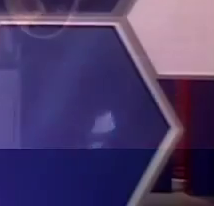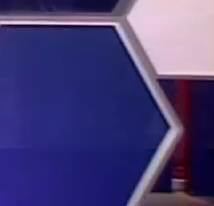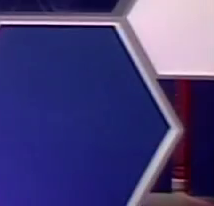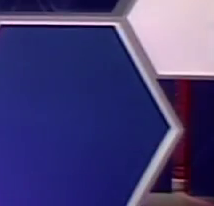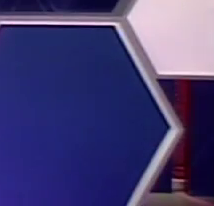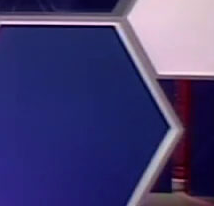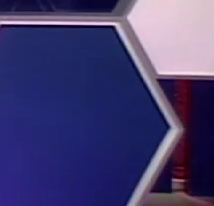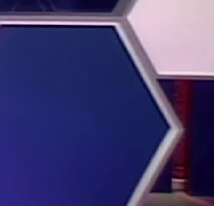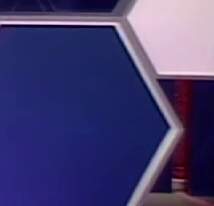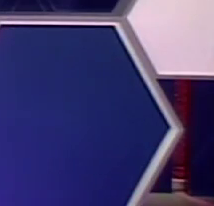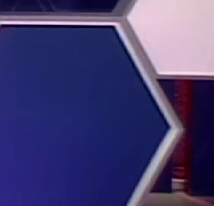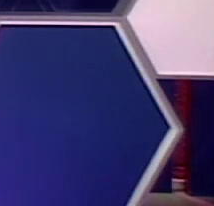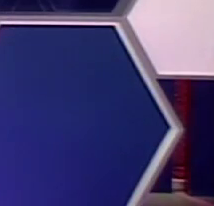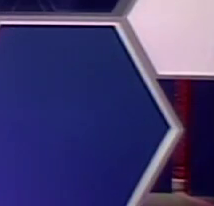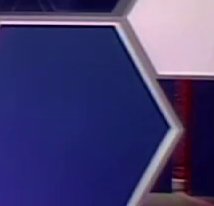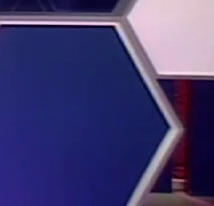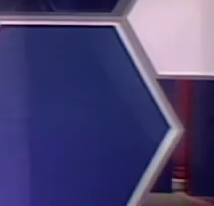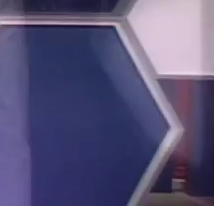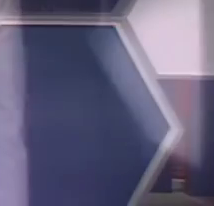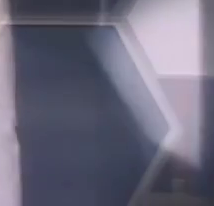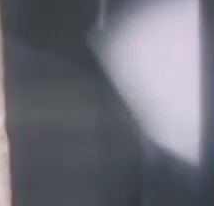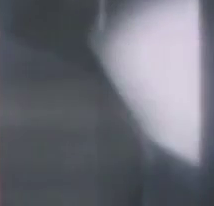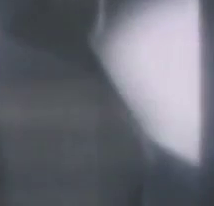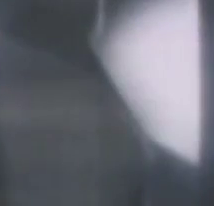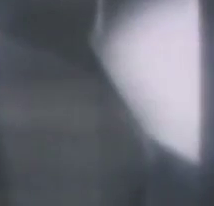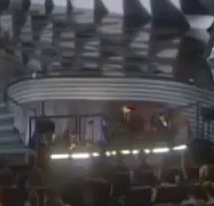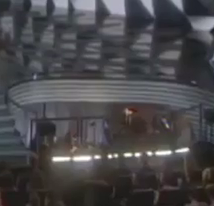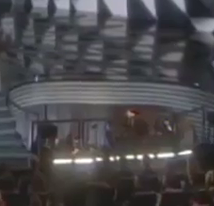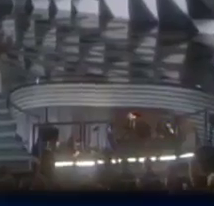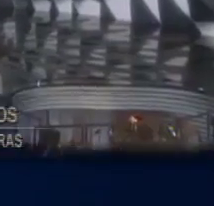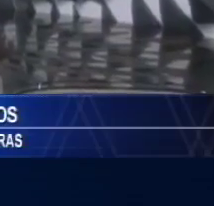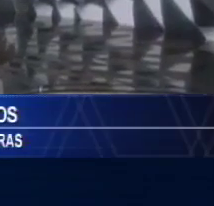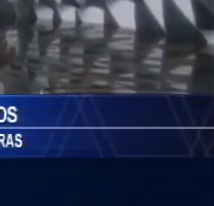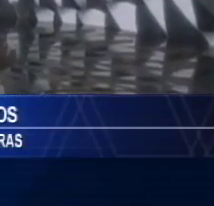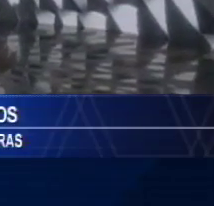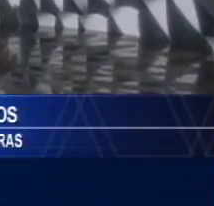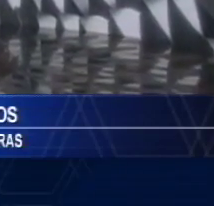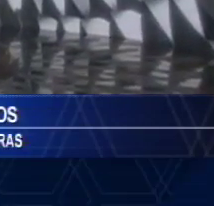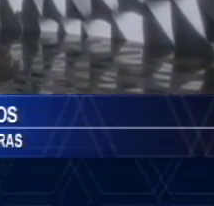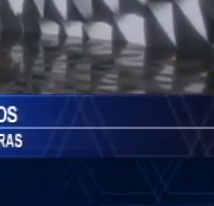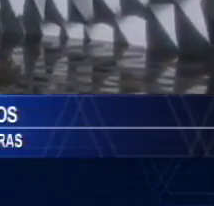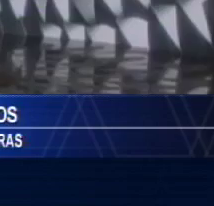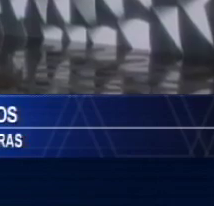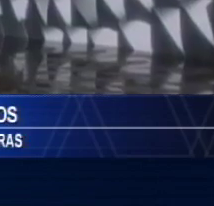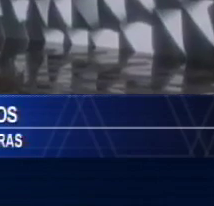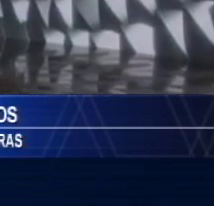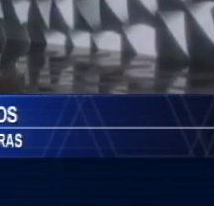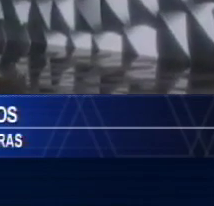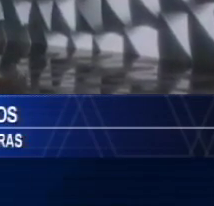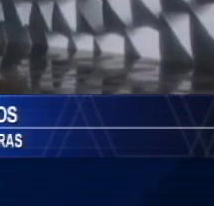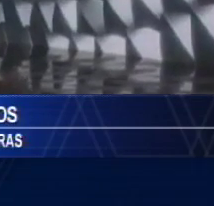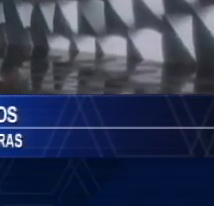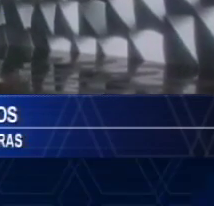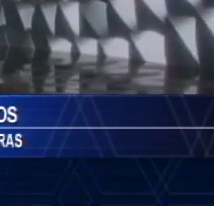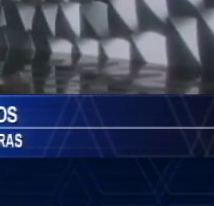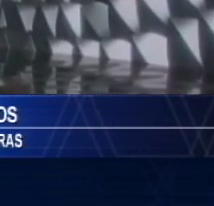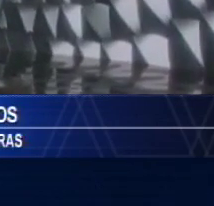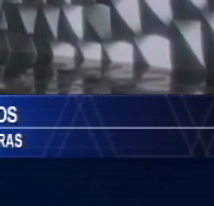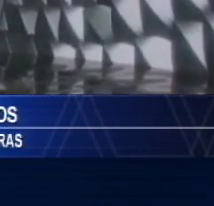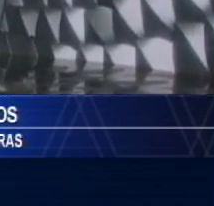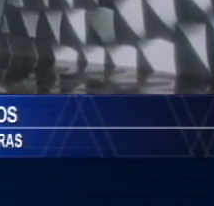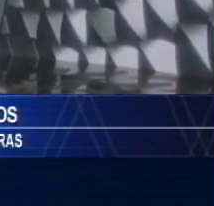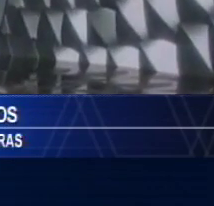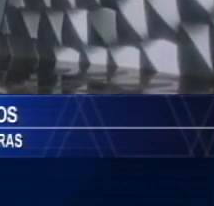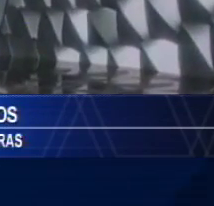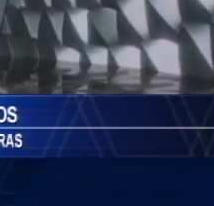Seguimos con los nominados a los premios Emmy 2017. Este jueves se anunciaron los nominados a los premios de la Academia de la Televisión de Estados